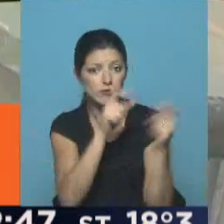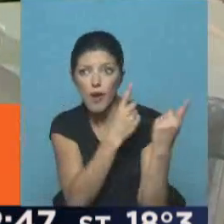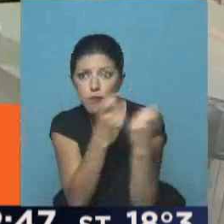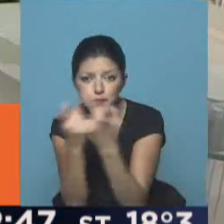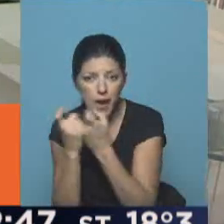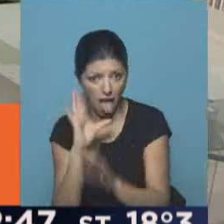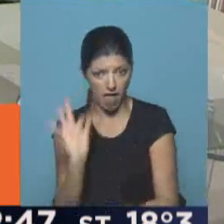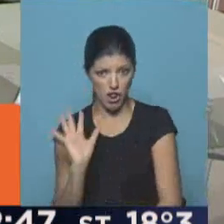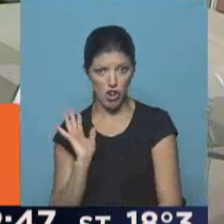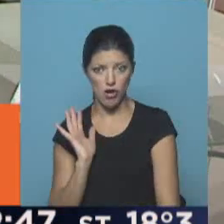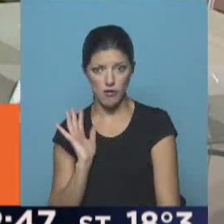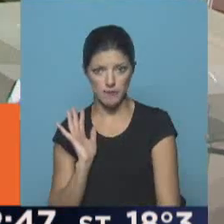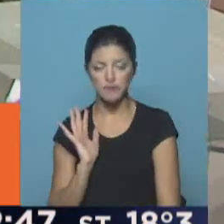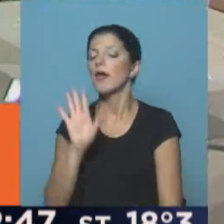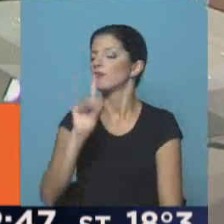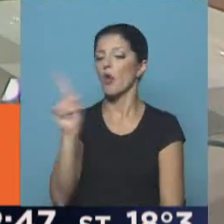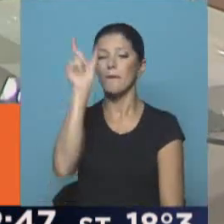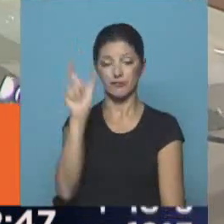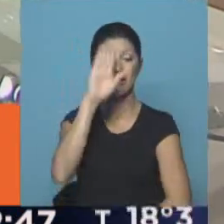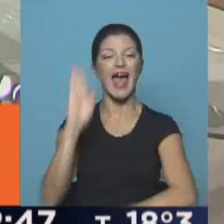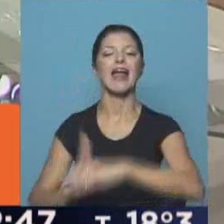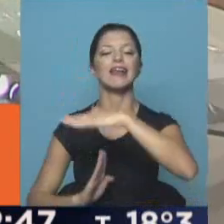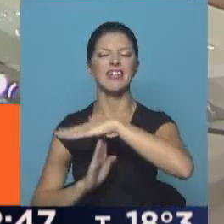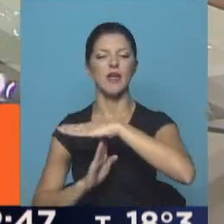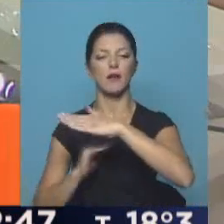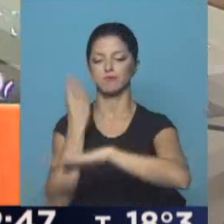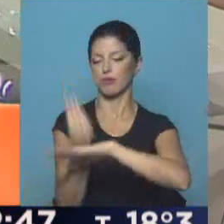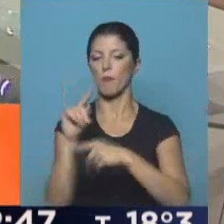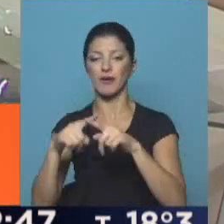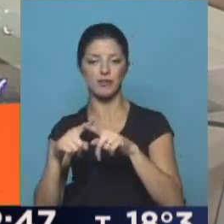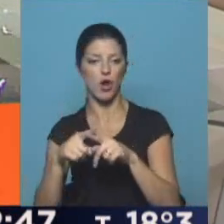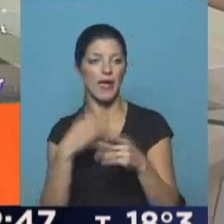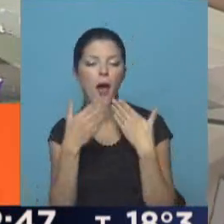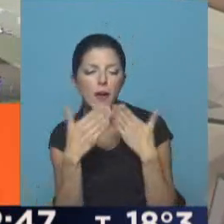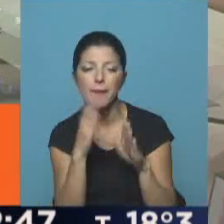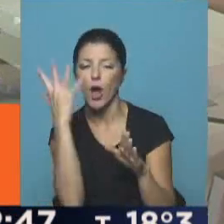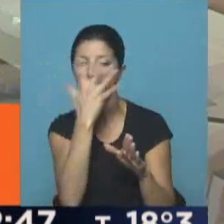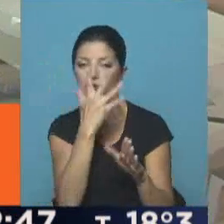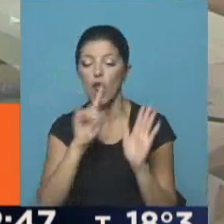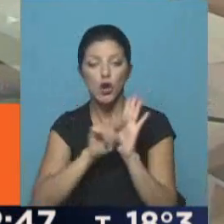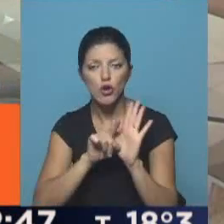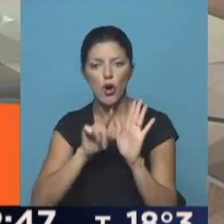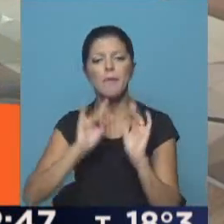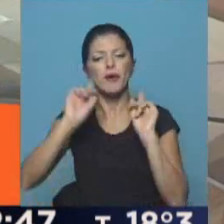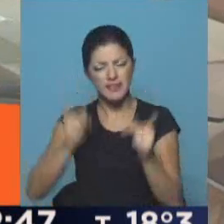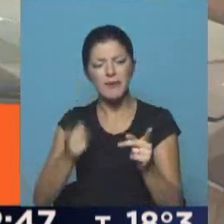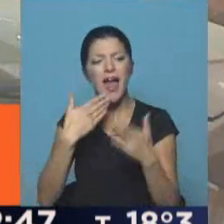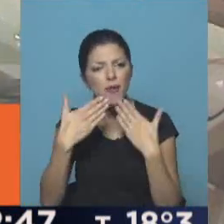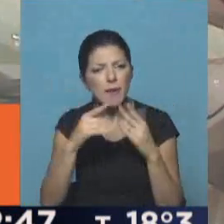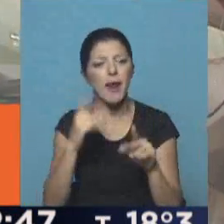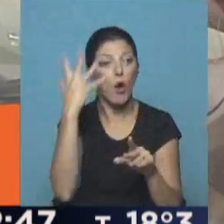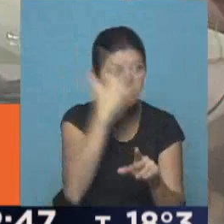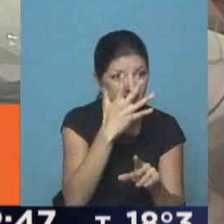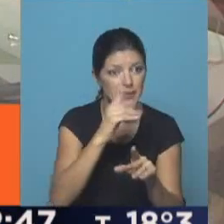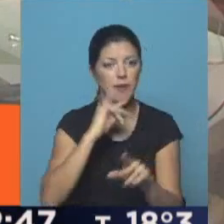habla. No es el líder político que habla con la persona para convencerla de algo, sino también para convencerse él mismo de que esa persona